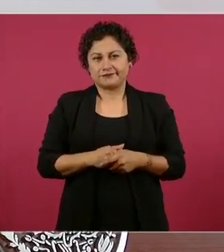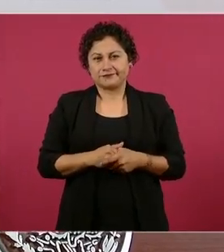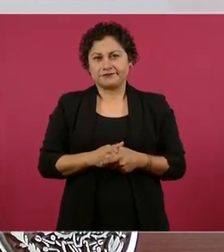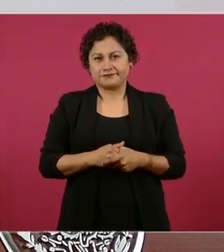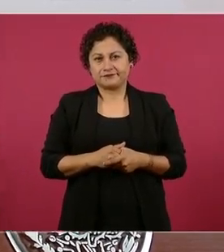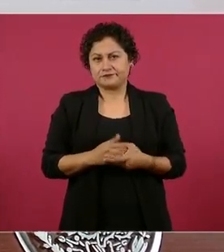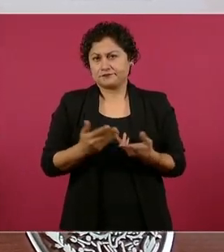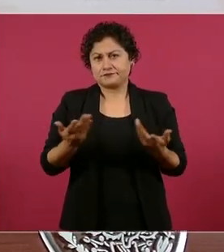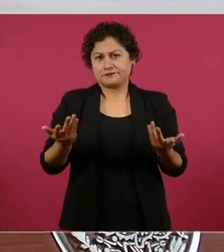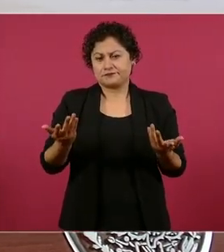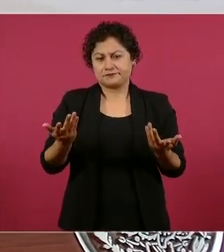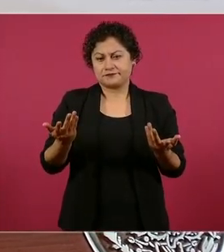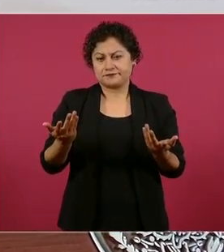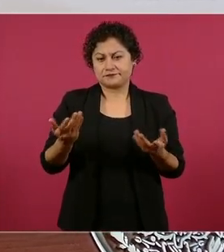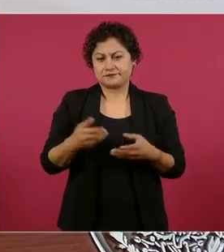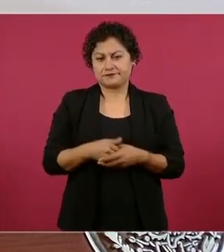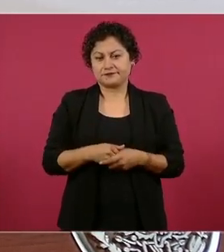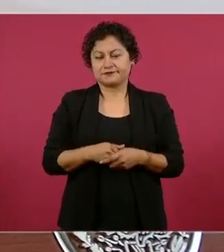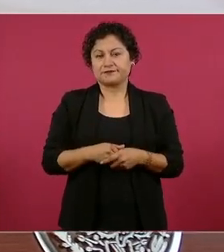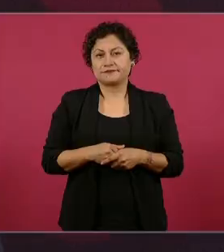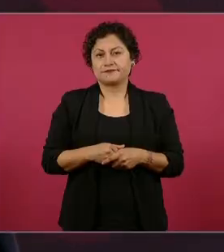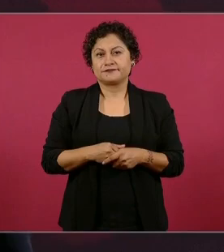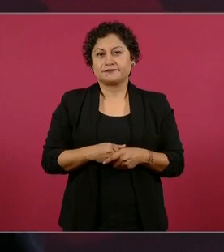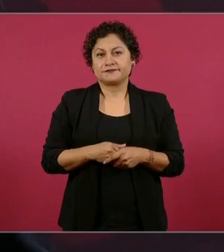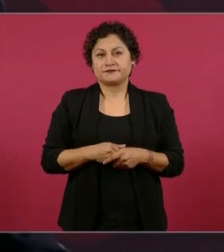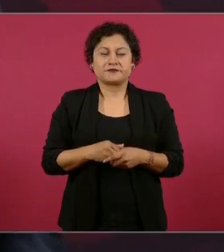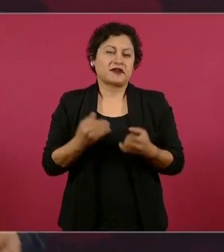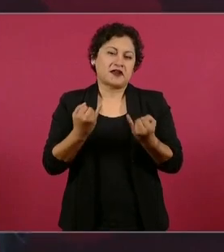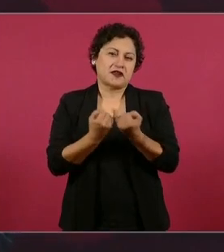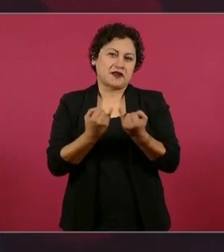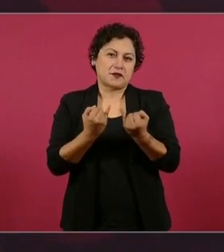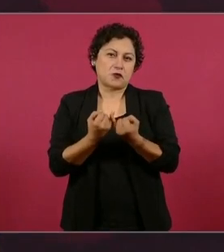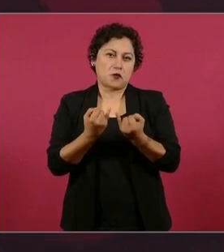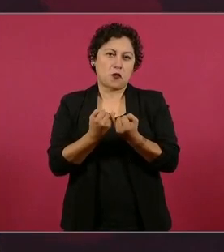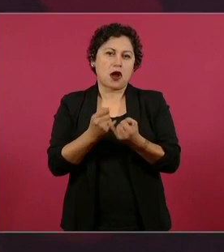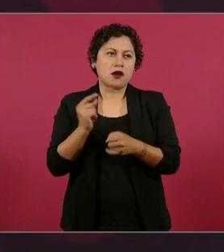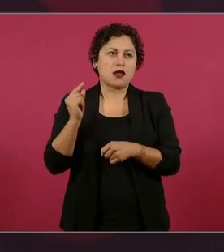como era antes, allá en el pueblo, que por radio escuchaba.